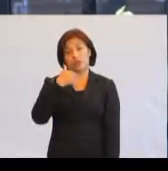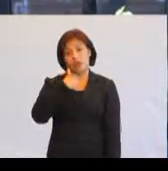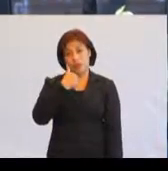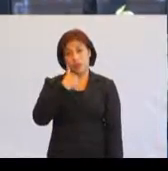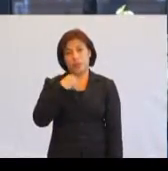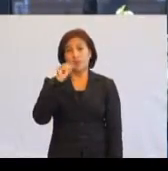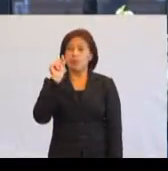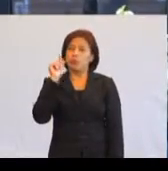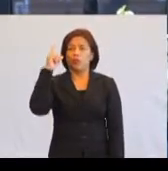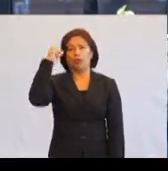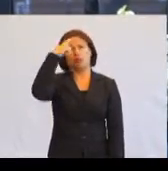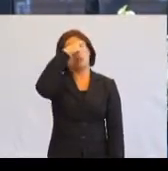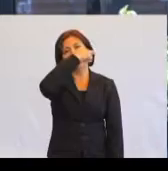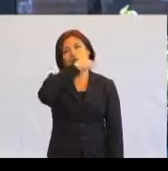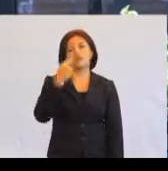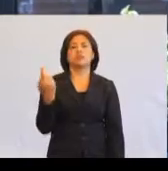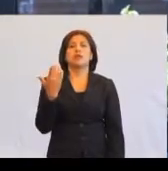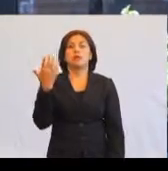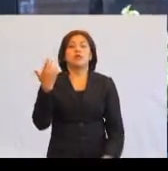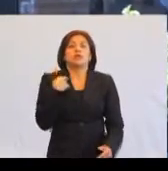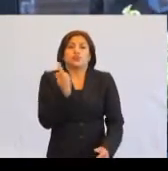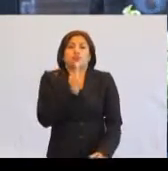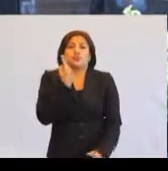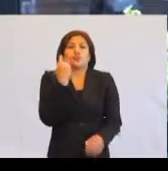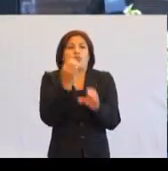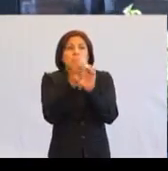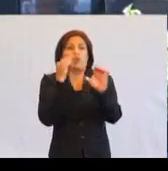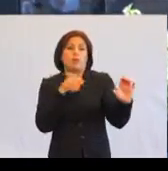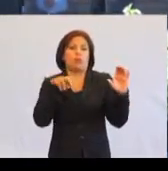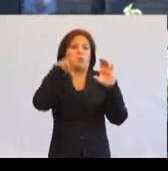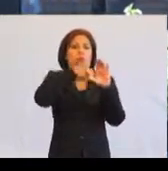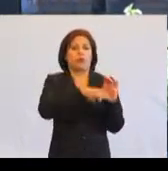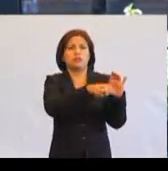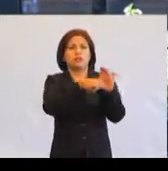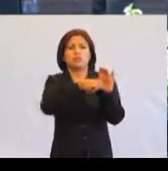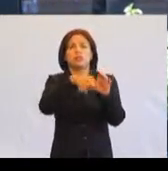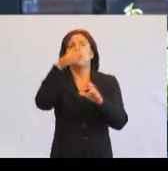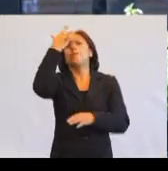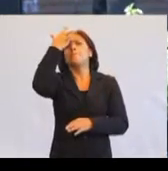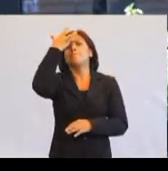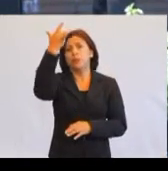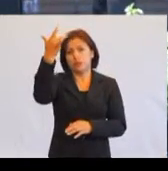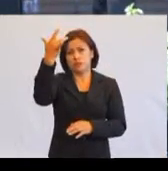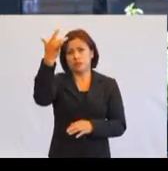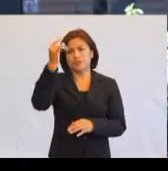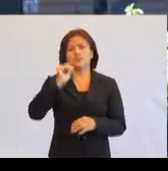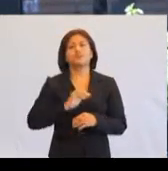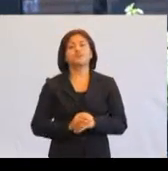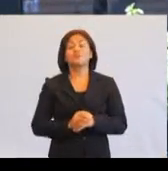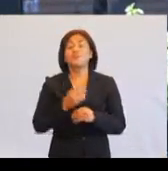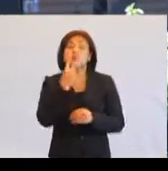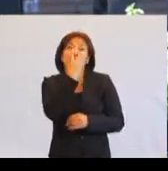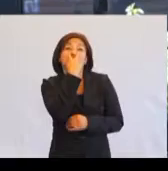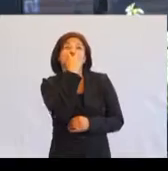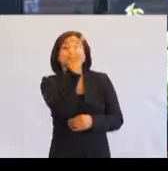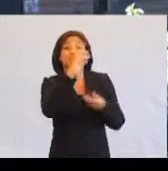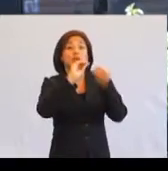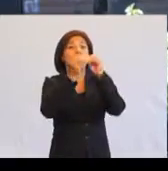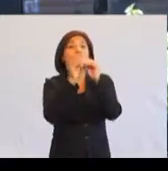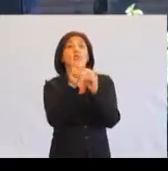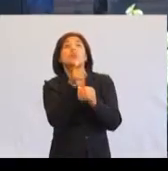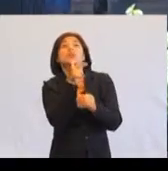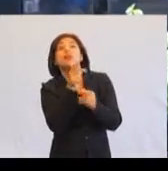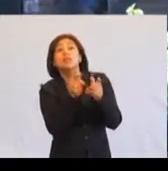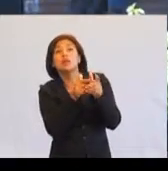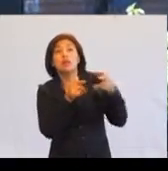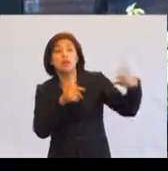Para mí es muy difícil trasladarme en los buses. Primero porque no, lógico, no veo qué línea